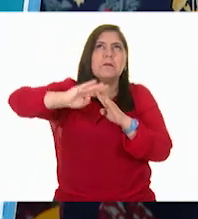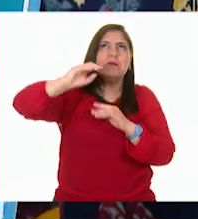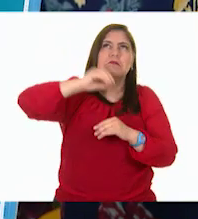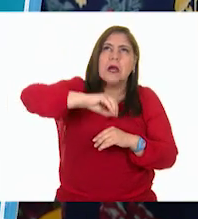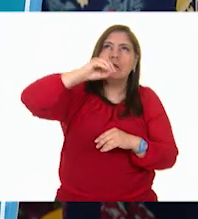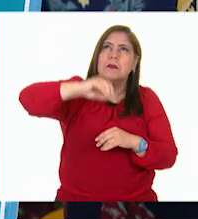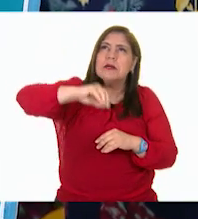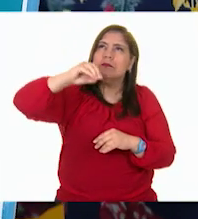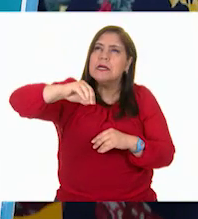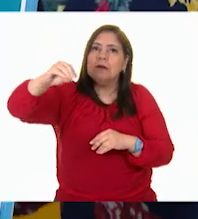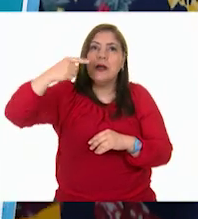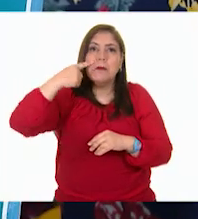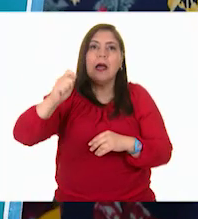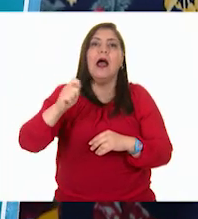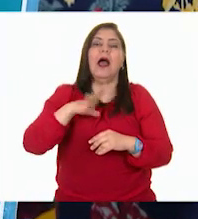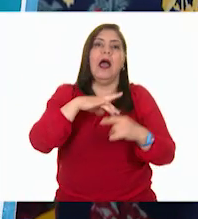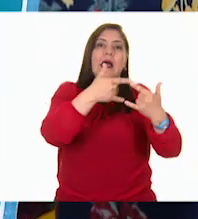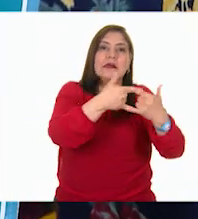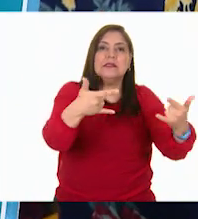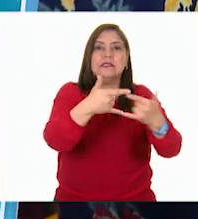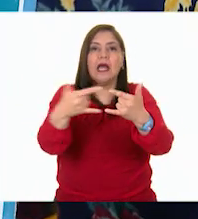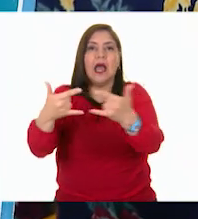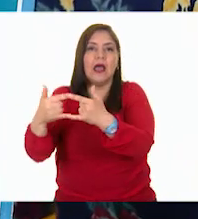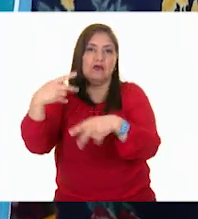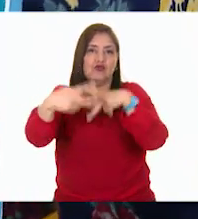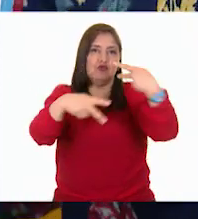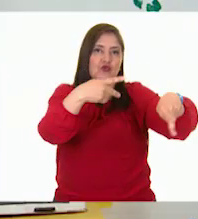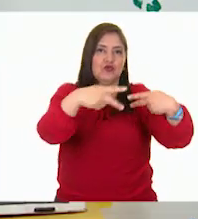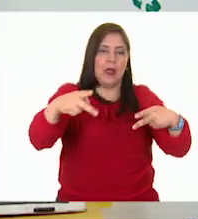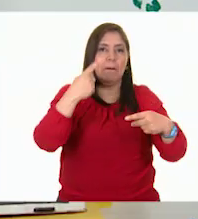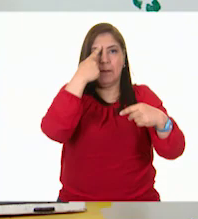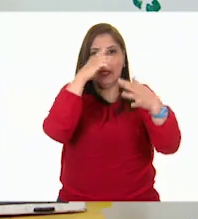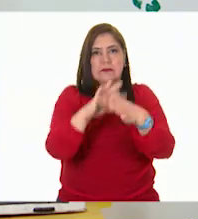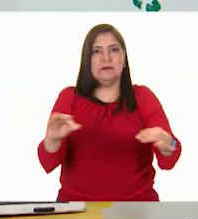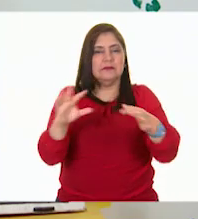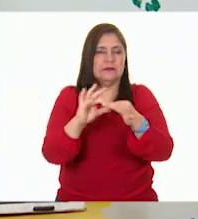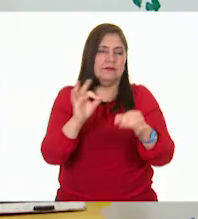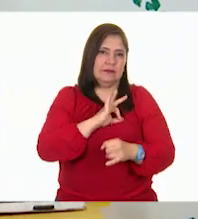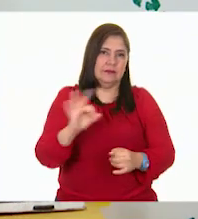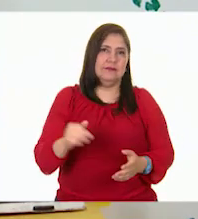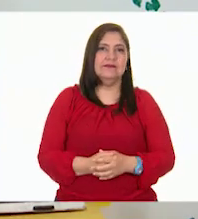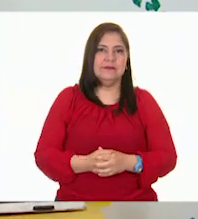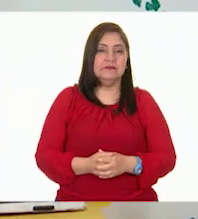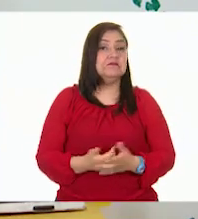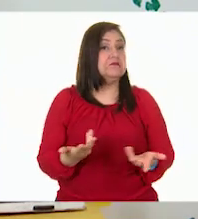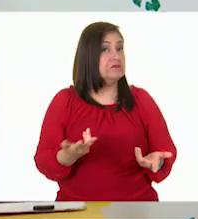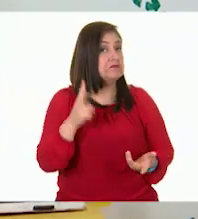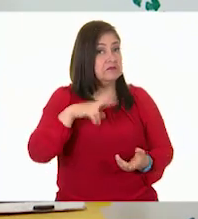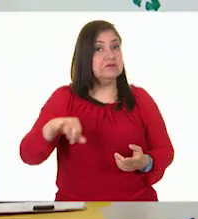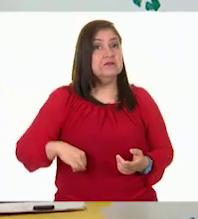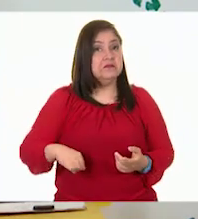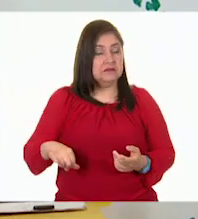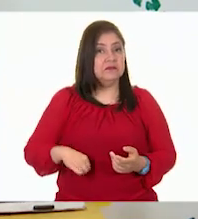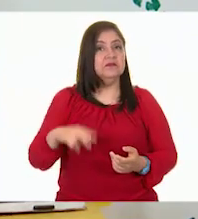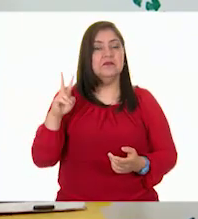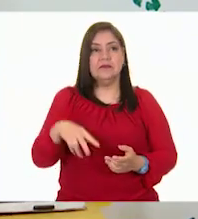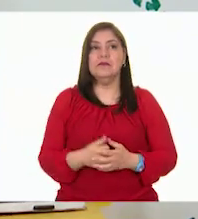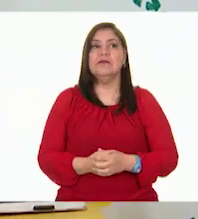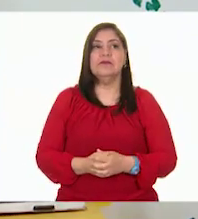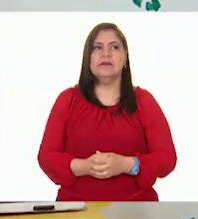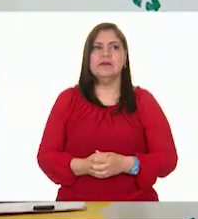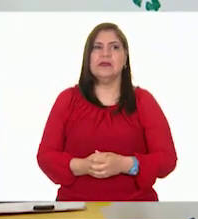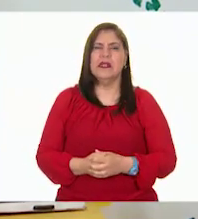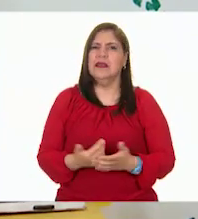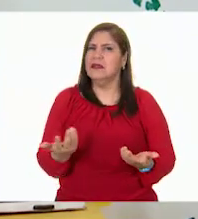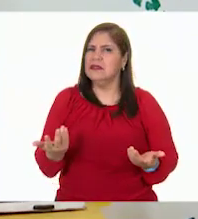tiene una historia que contar. ¿Qué tal? Suena bastante interesante. ¿Verdad? Sí.